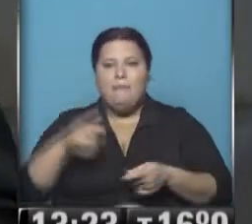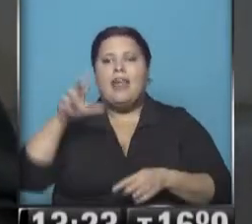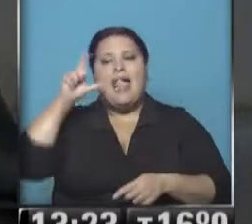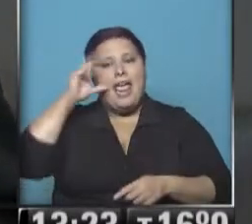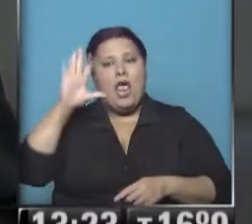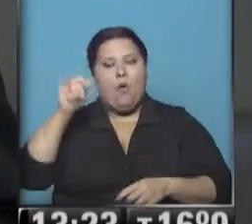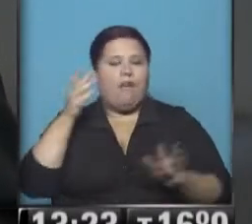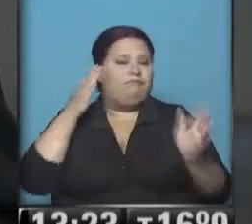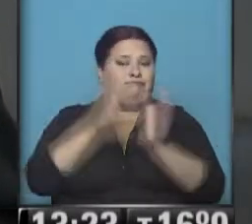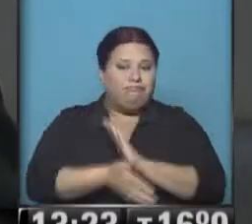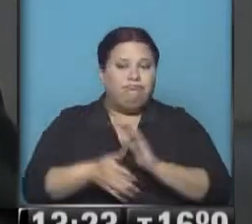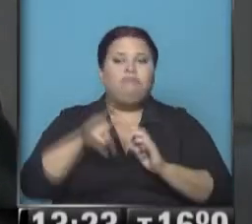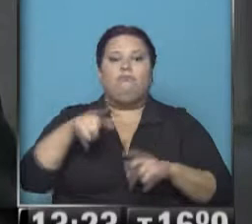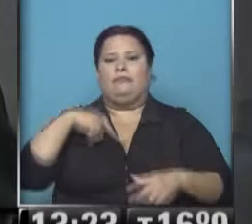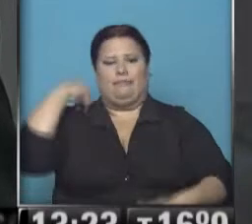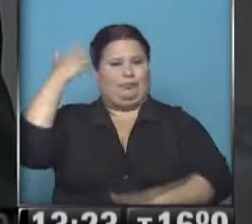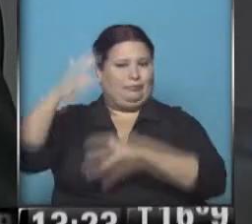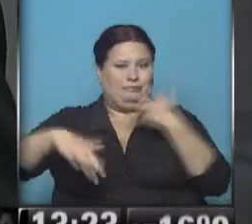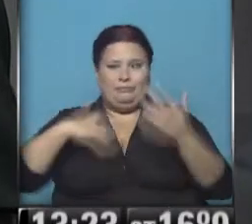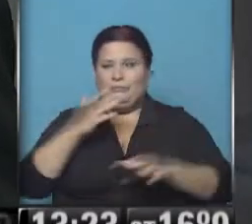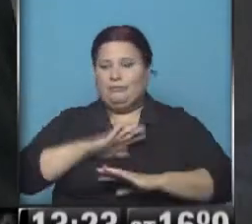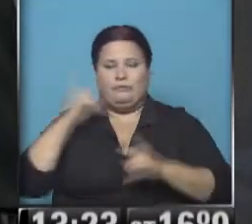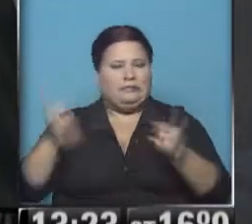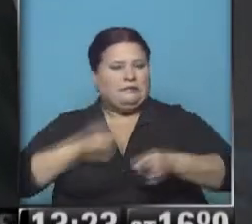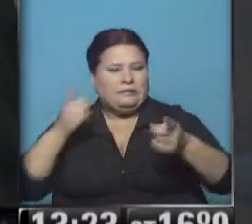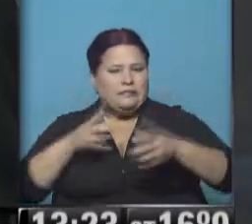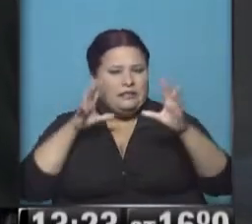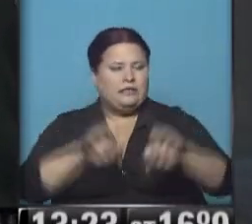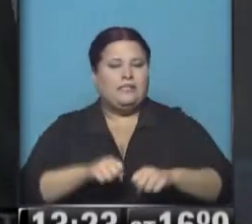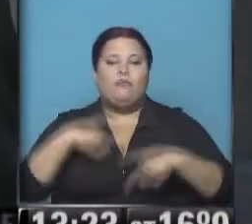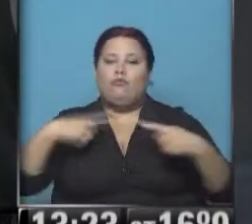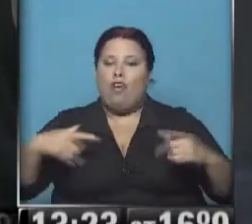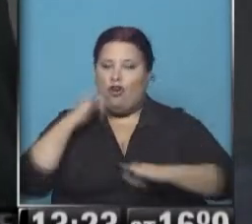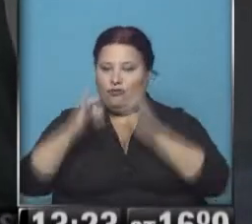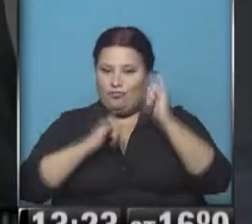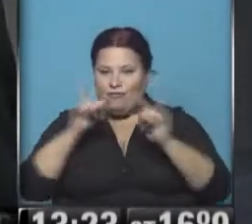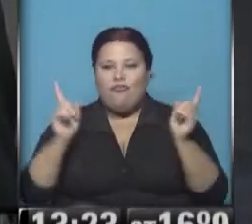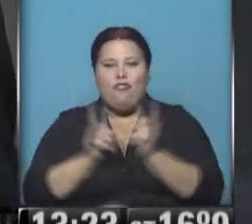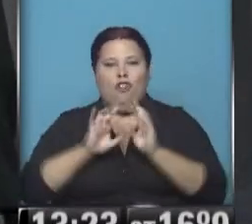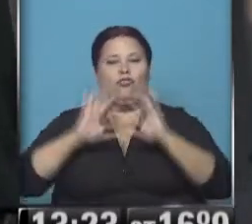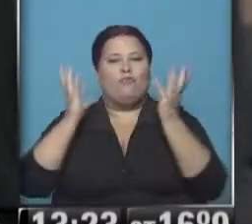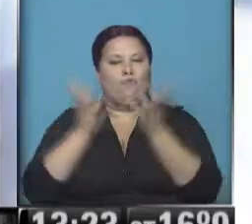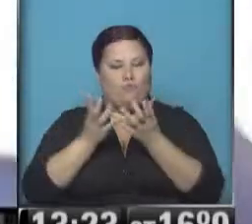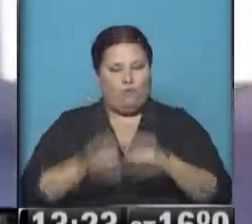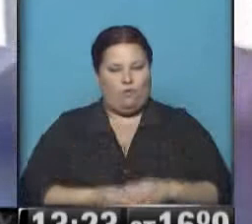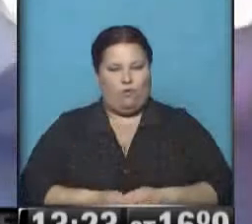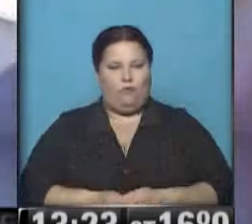intentó huir y fue el protagonista de una increíble persecución. Más detalles en esta síntesis internacional.